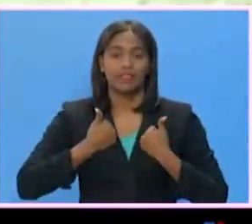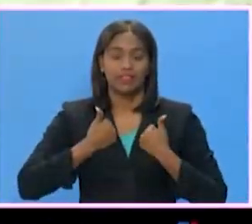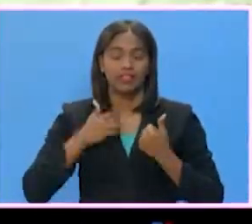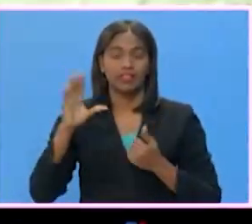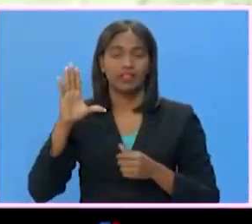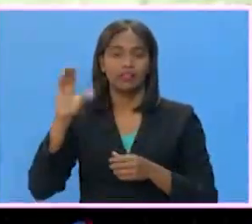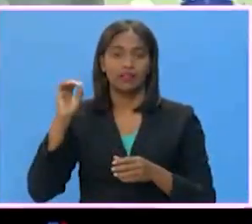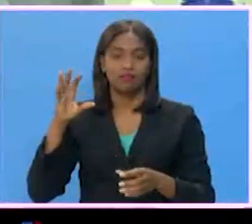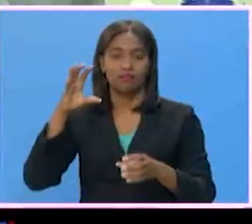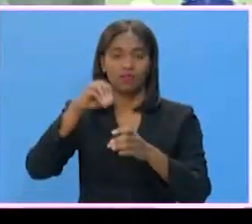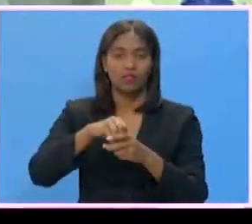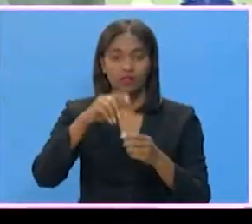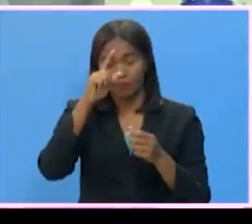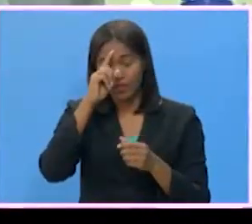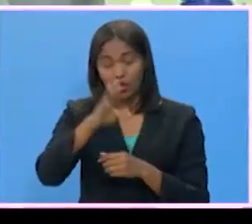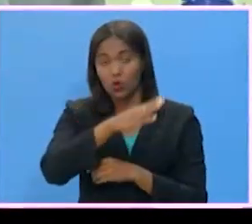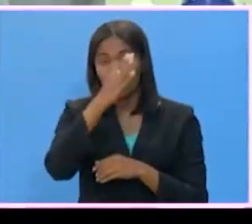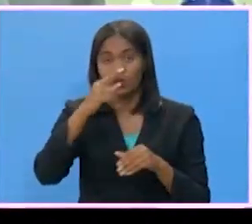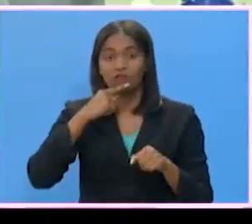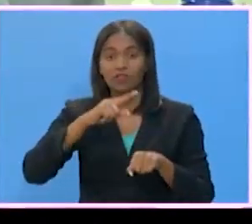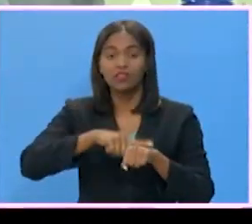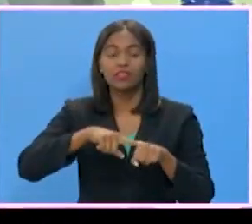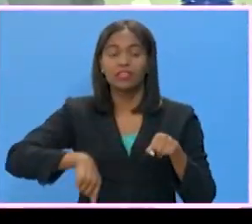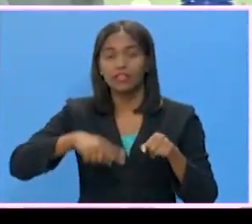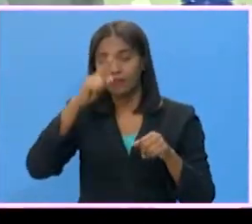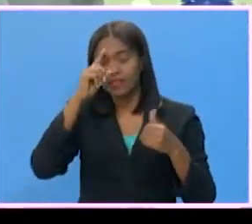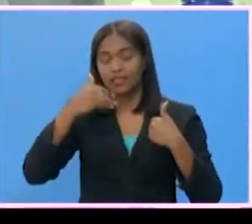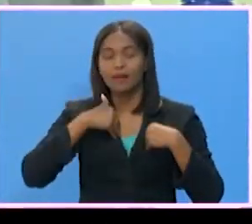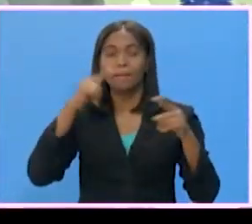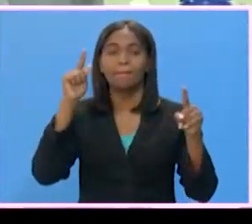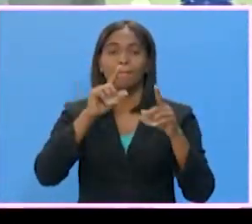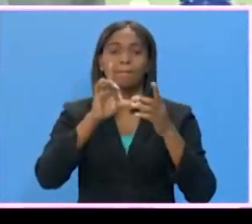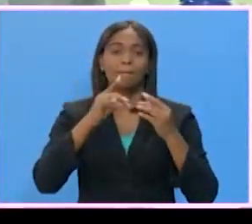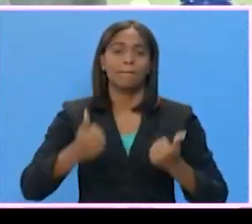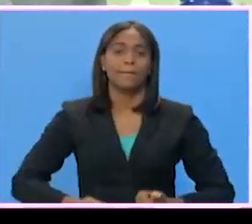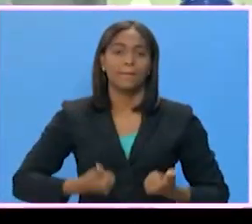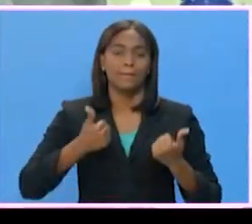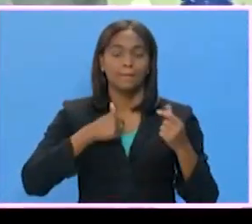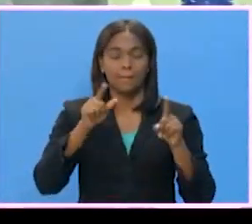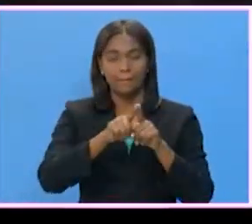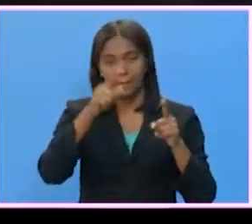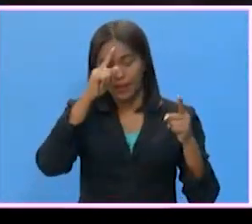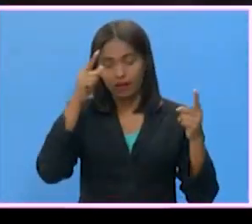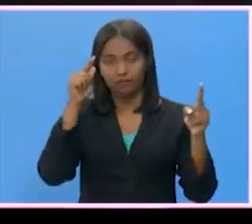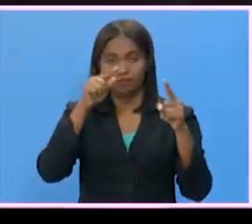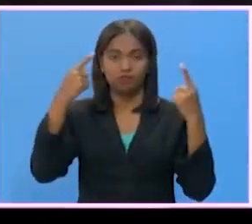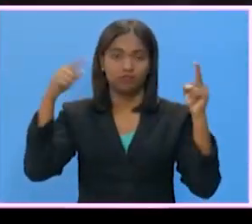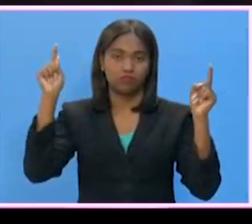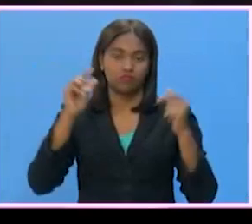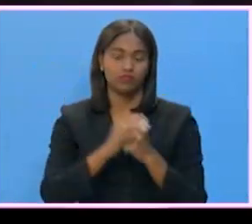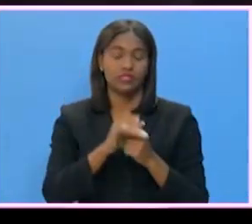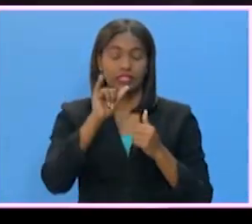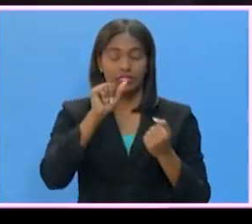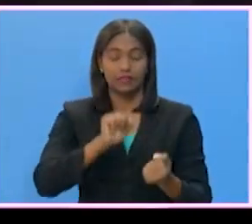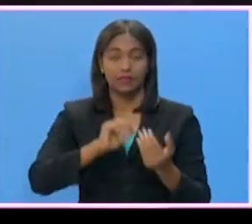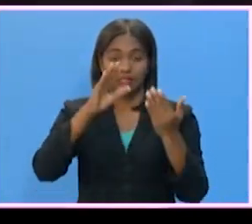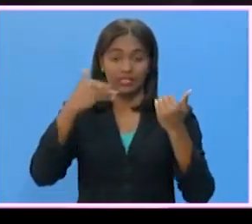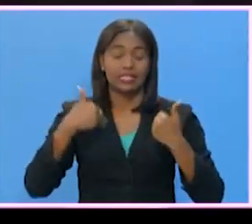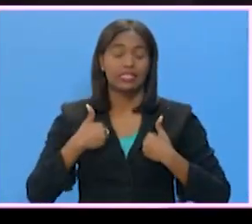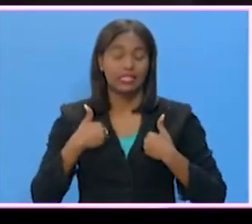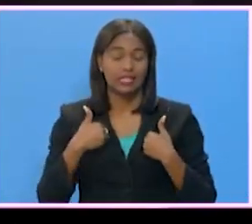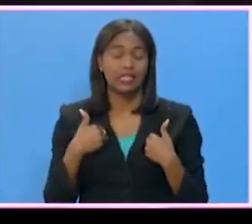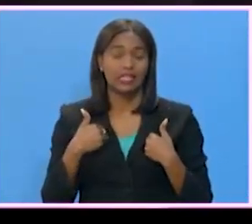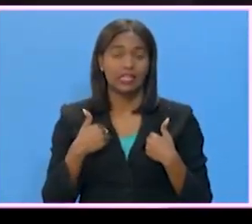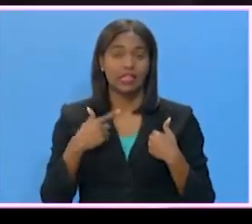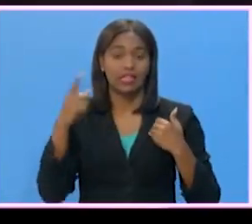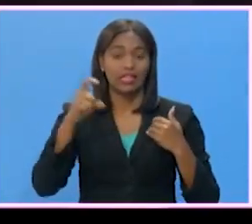la motivación de que nunca es tarde para tener propósitos de vida y sobre todo para cumplirlos. Ese era un reto que yo tenía desde que empecé